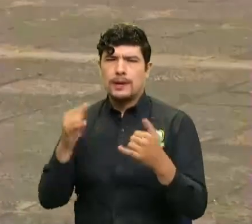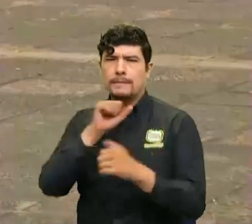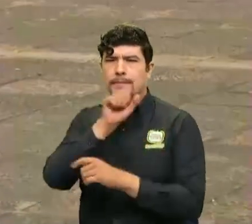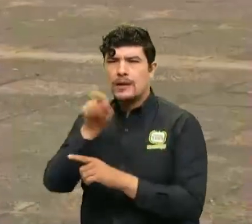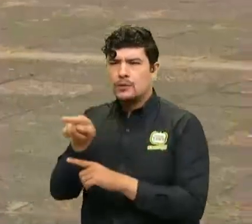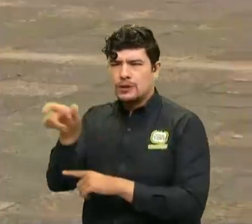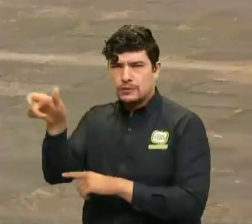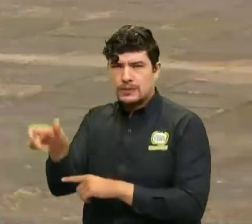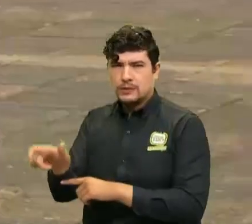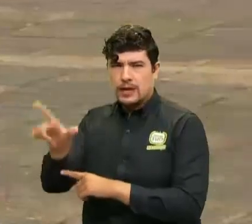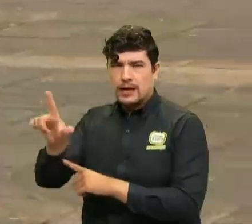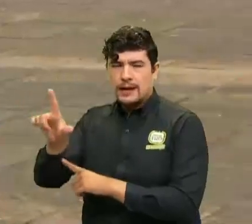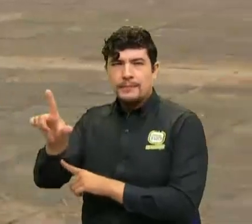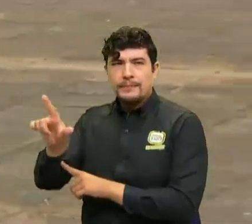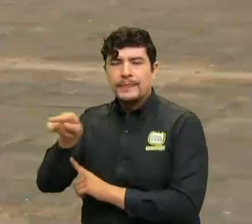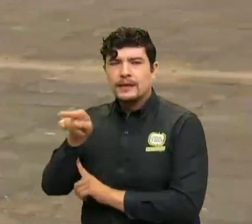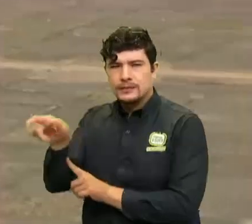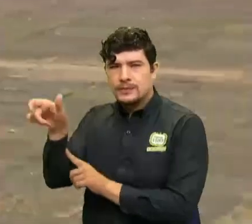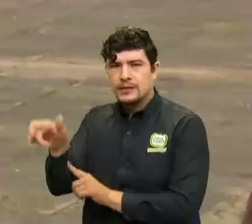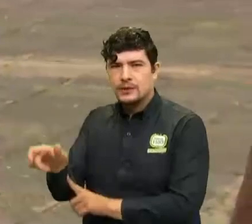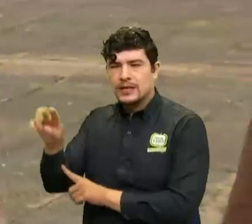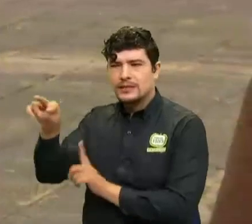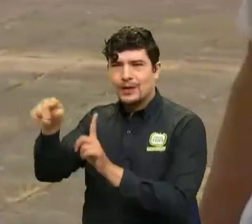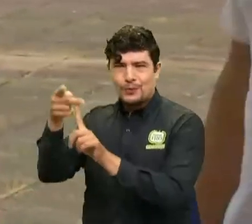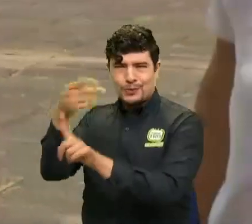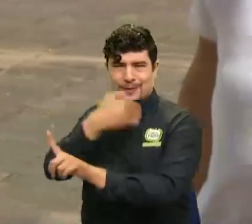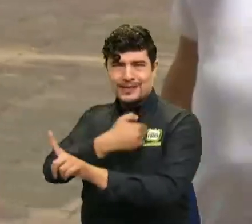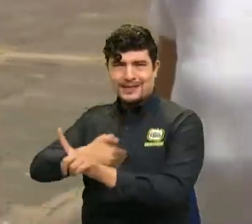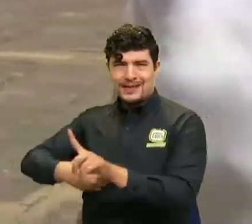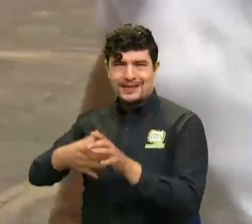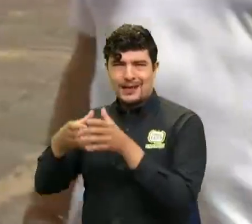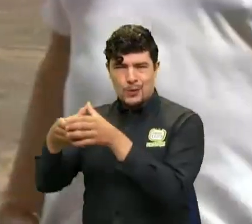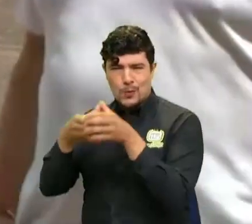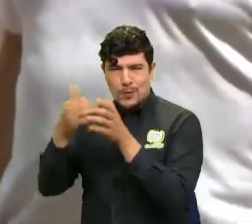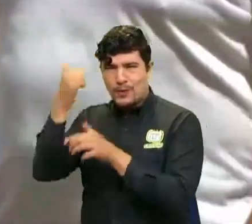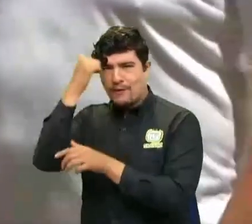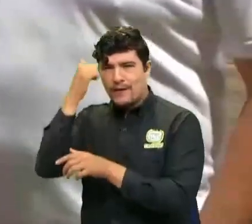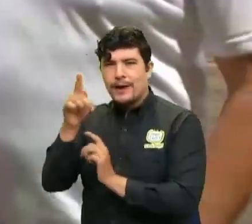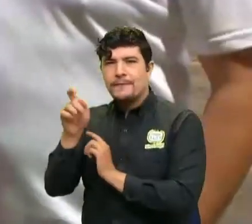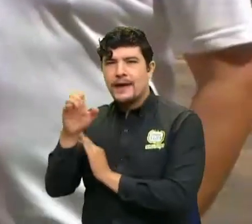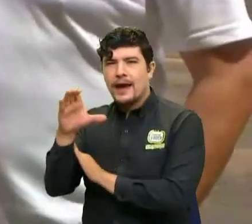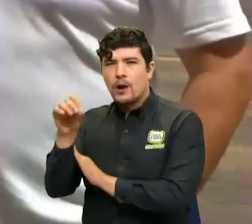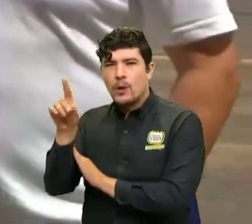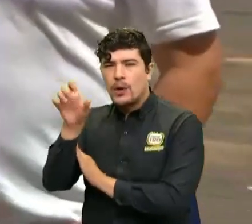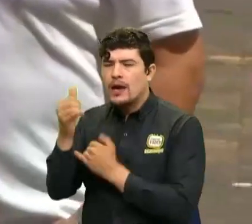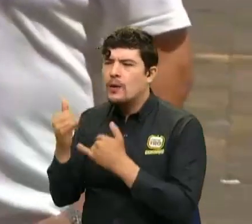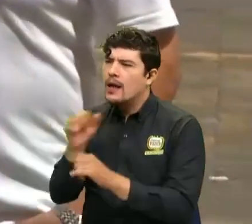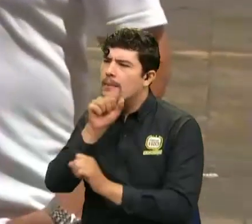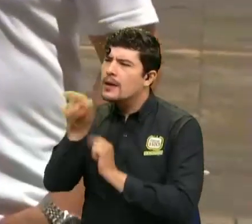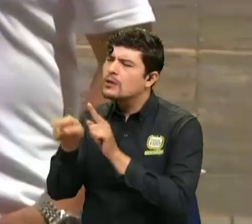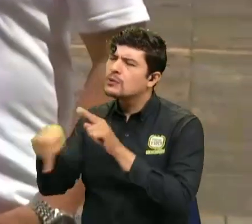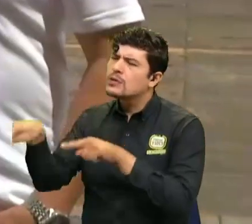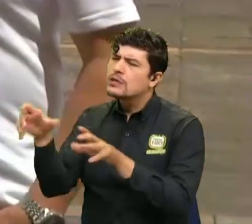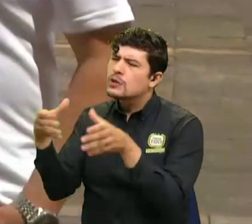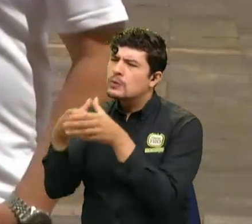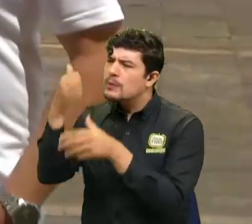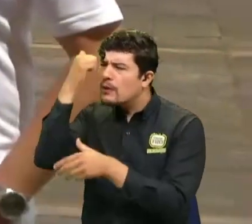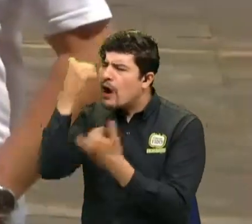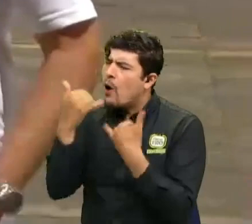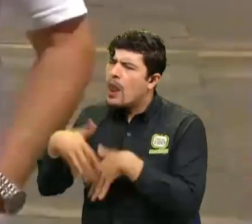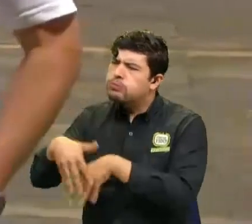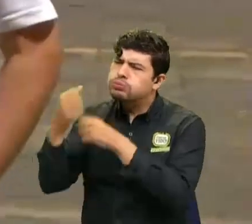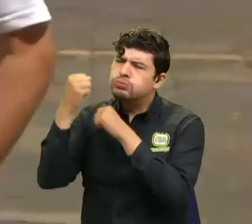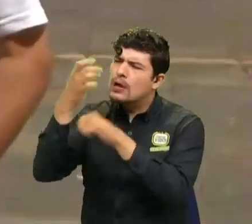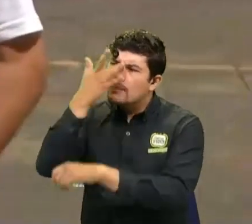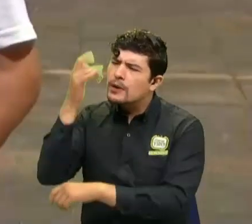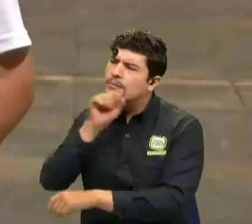la voz del vicepresidente de FECODE a nivel nacional, por qué se está protestando el día de hoy por parte del gremio de docentes de Santander. Muy buenas tardes.